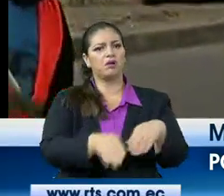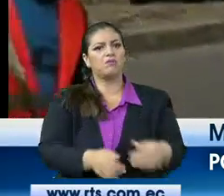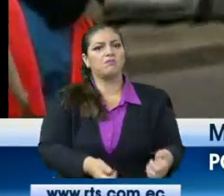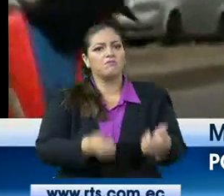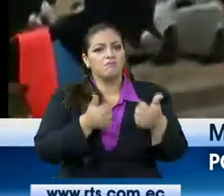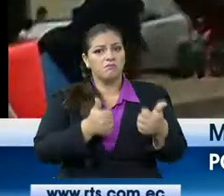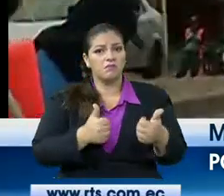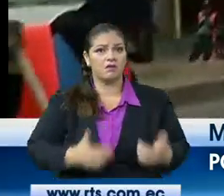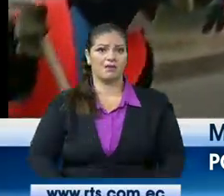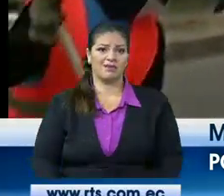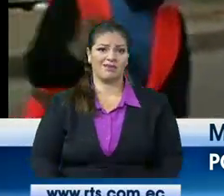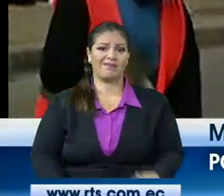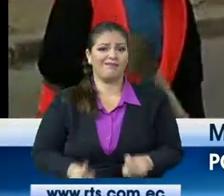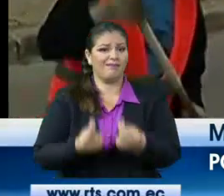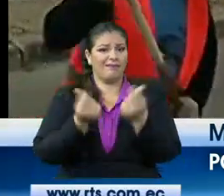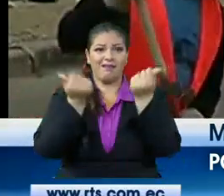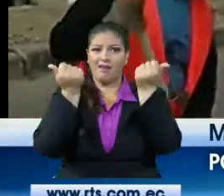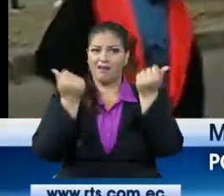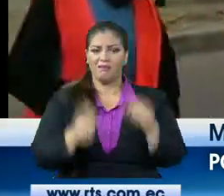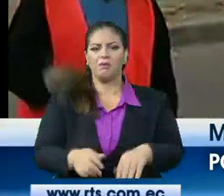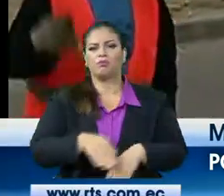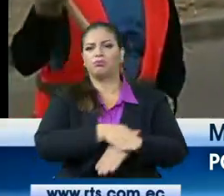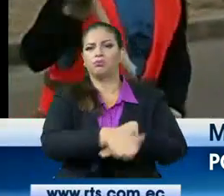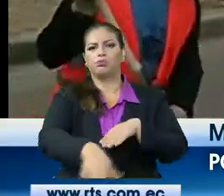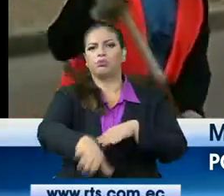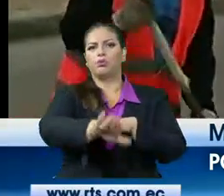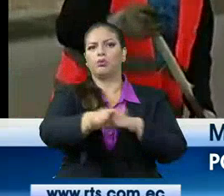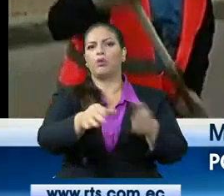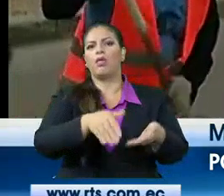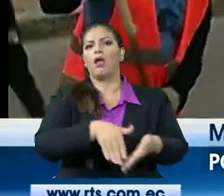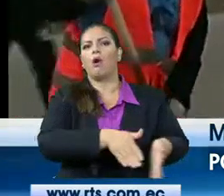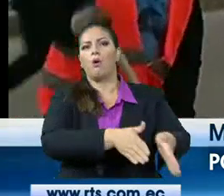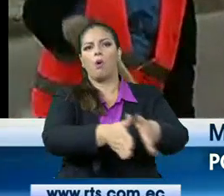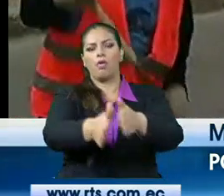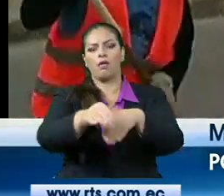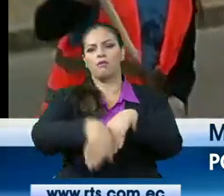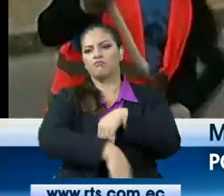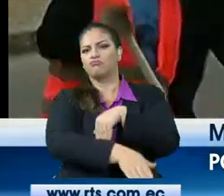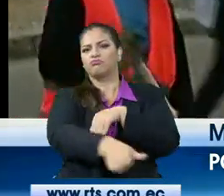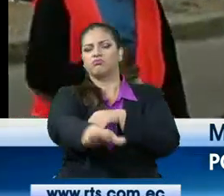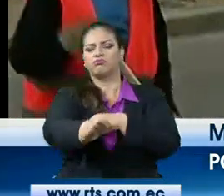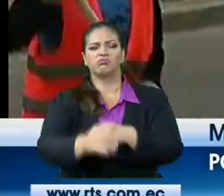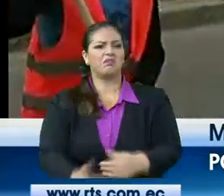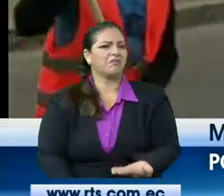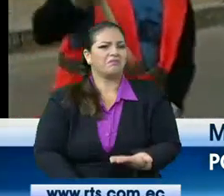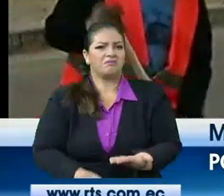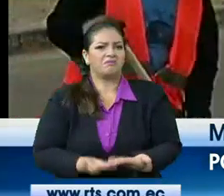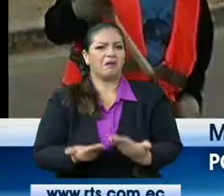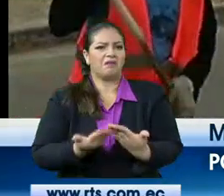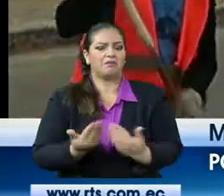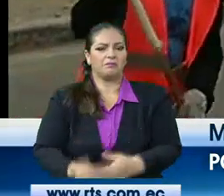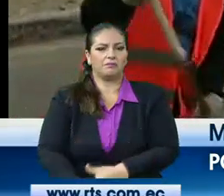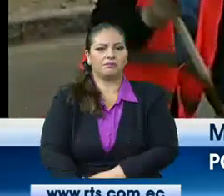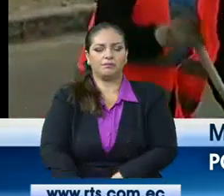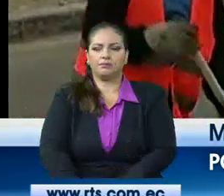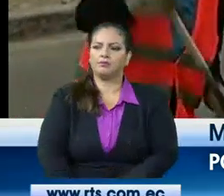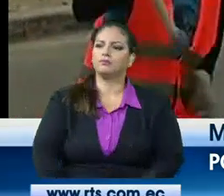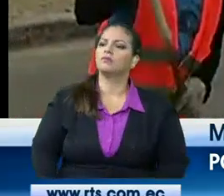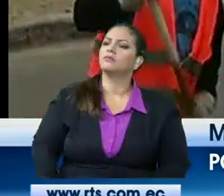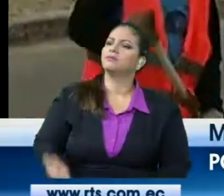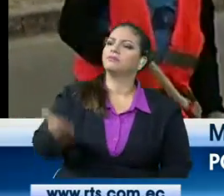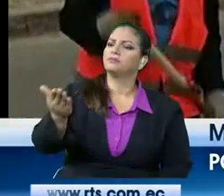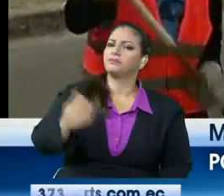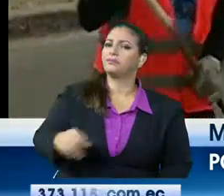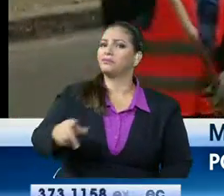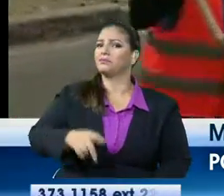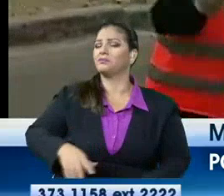vía salgan más rápido a la avenida Francisco de Orellana. La ruta que tenían allá, en la calle de atrás, del sector de los Álamos, también van a abrir una